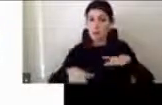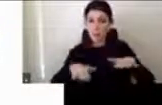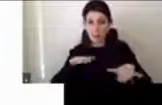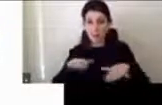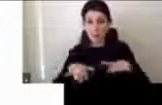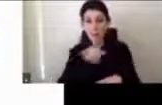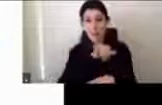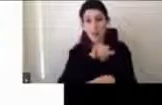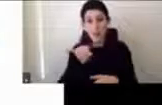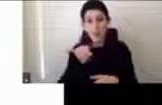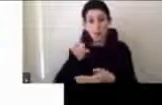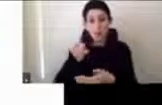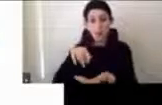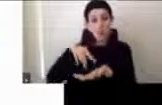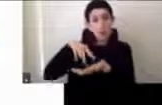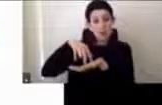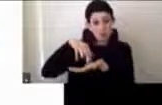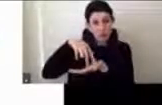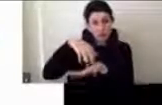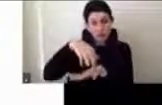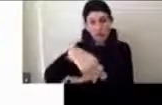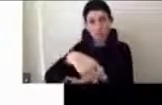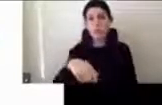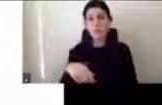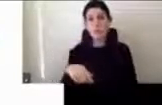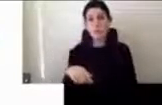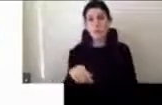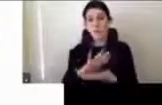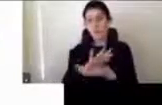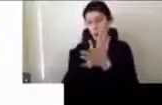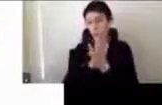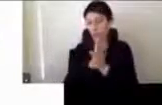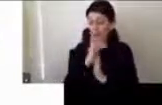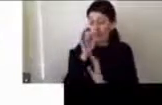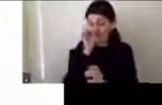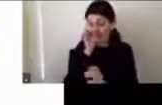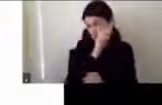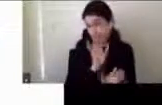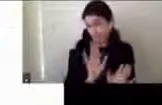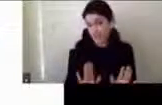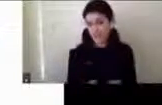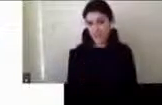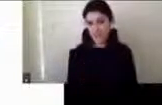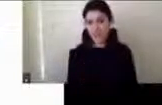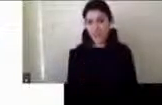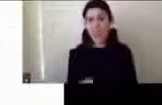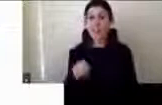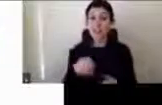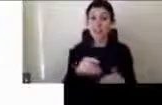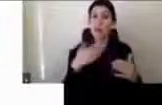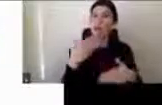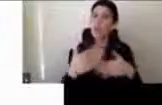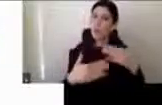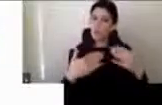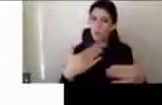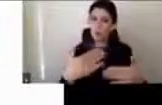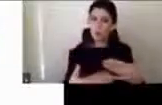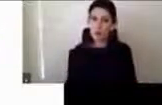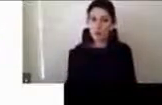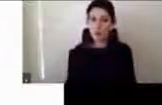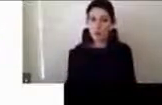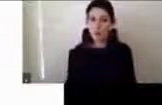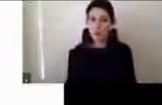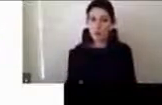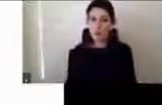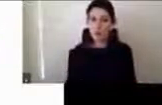después viene el caminar, ¿no es cierto?, con todas las dificultades que eso tiene. Eso es un proceso muy,